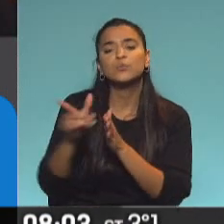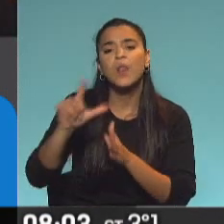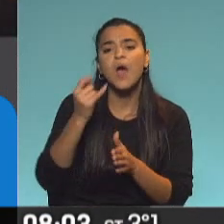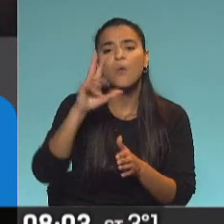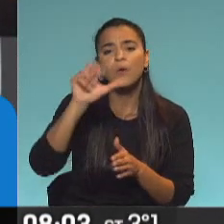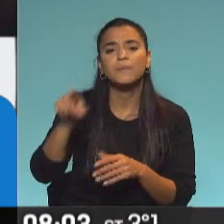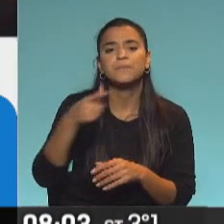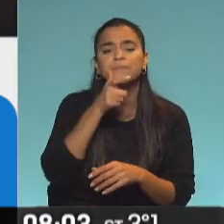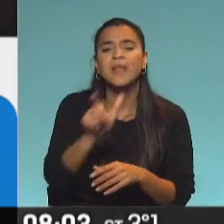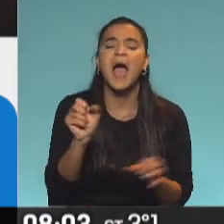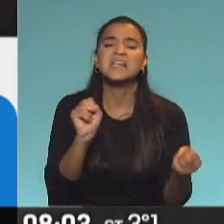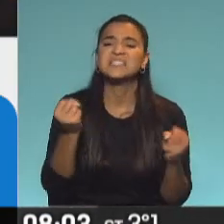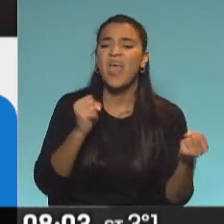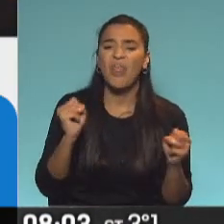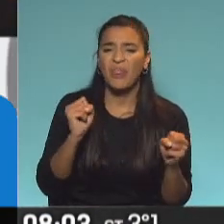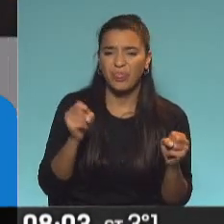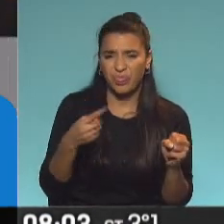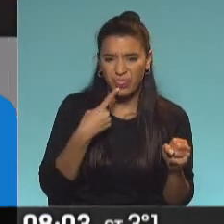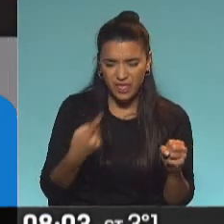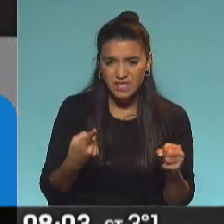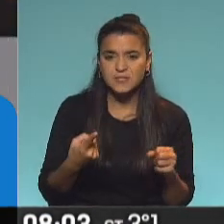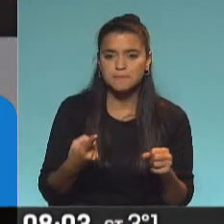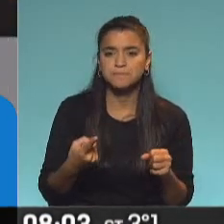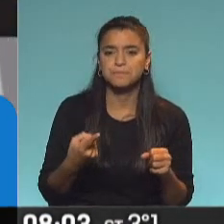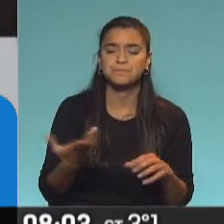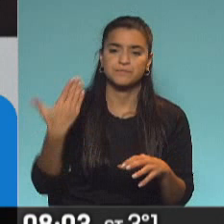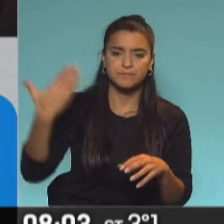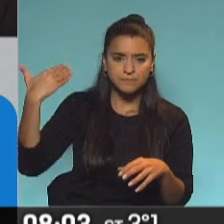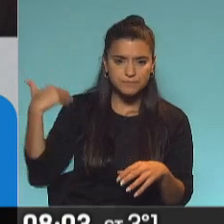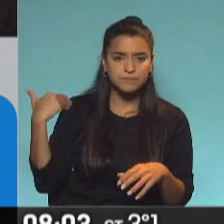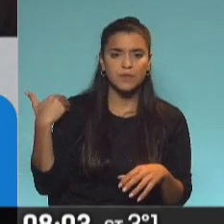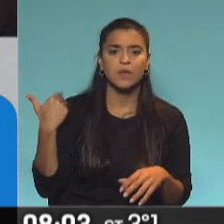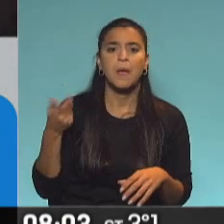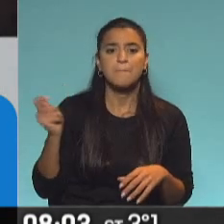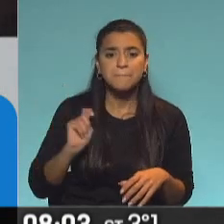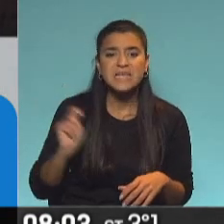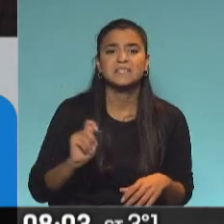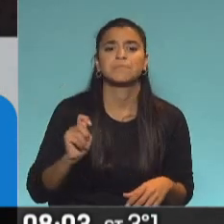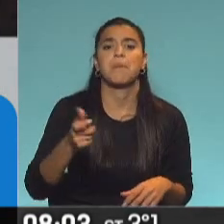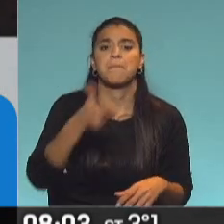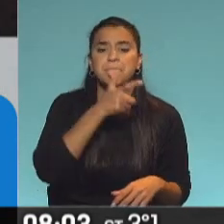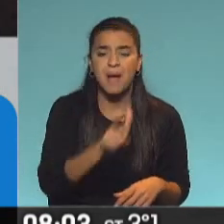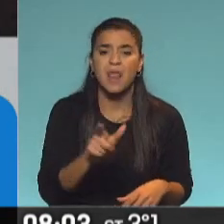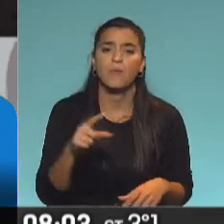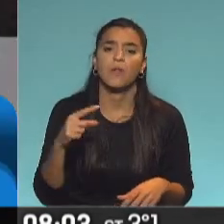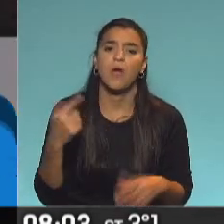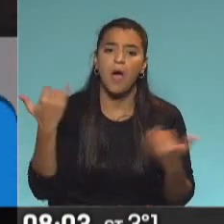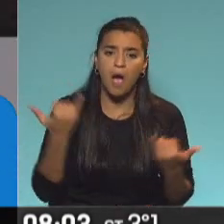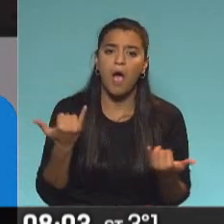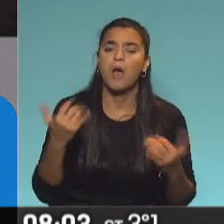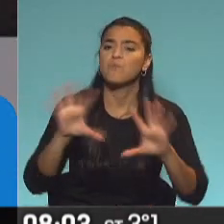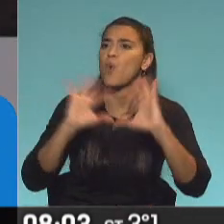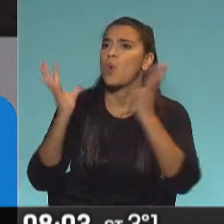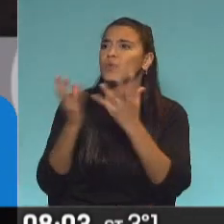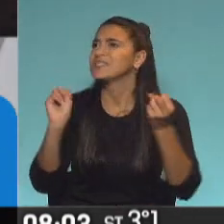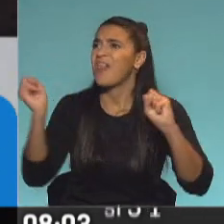nombrando la palabra ansiedad. Por cierto, desde hace ya muchos meses es una palabra que está viajando por todo el